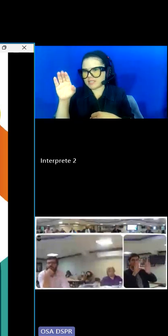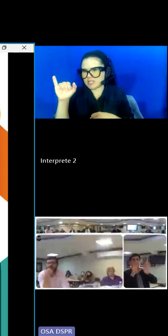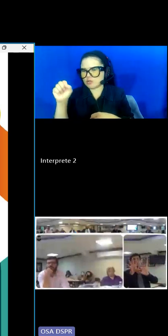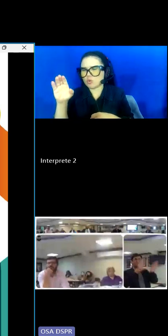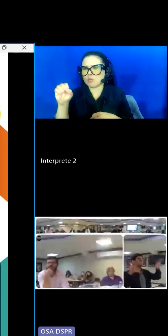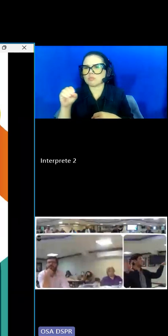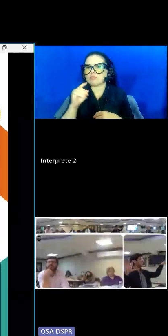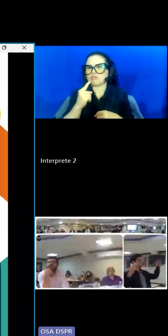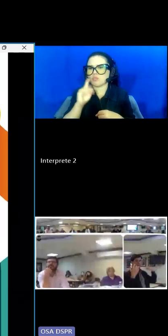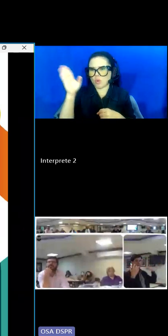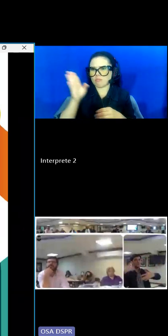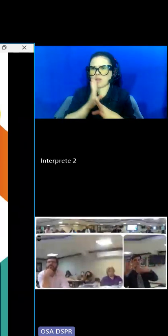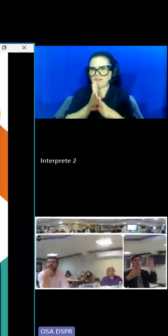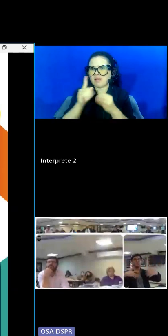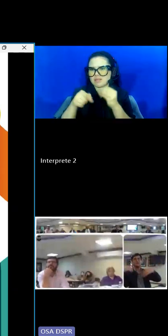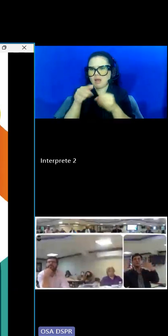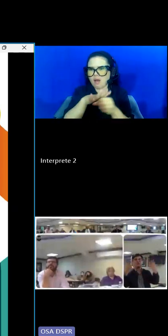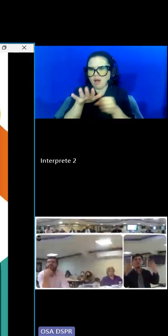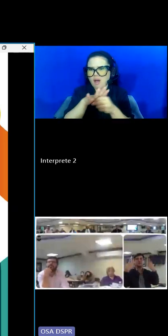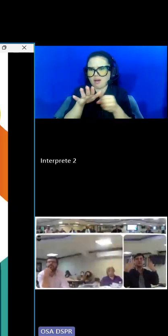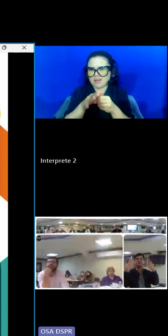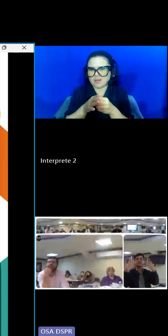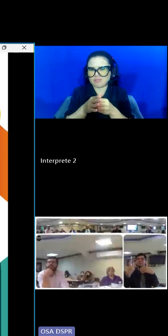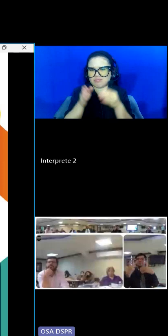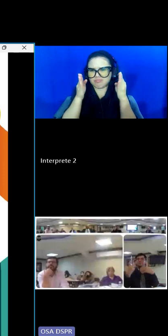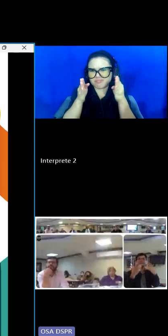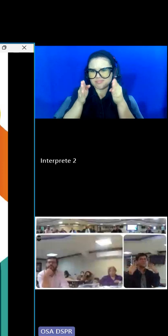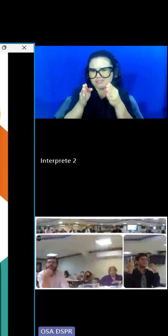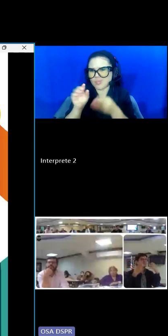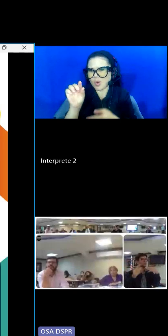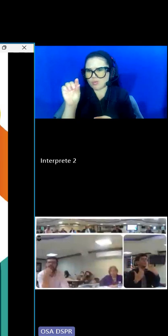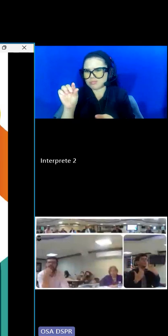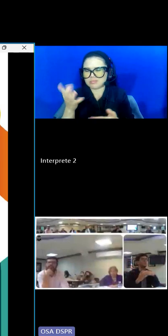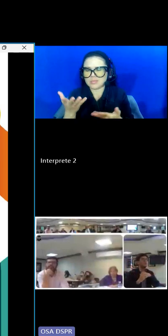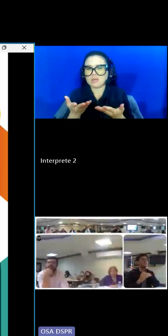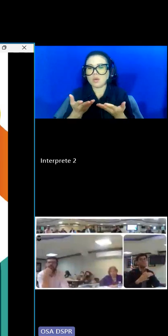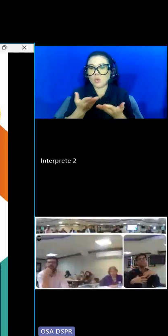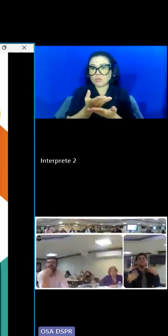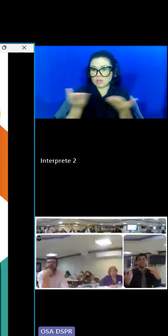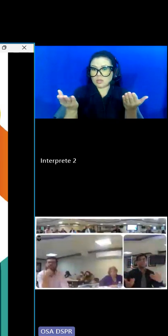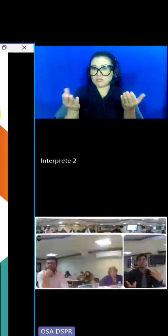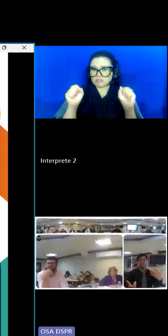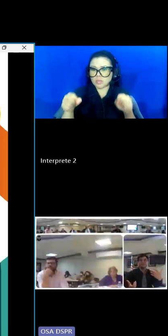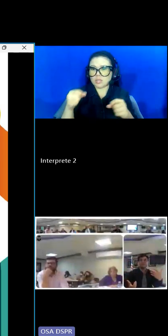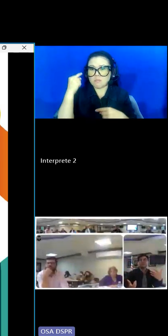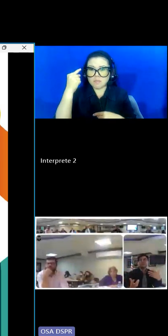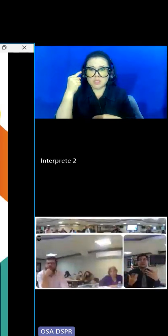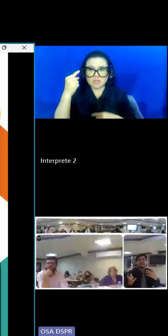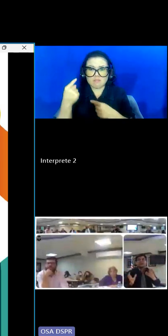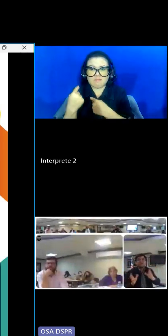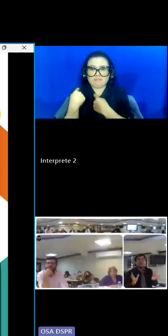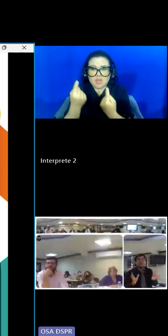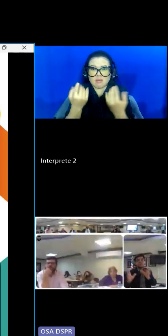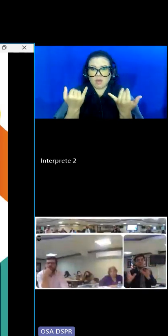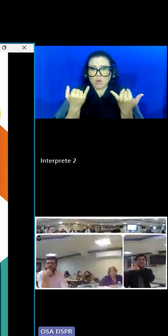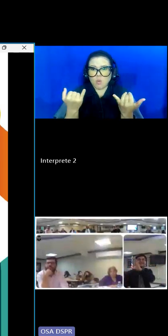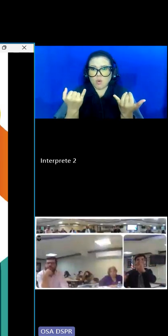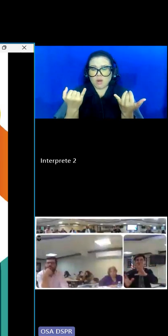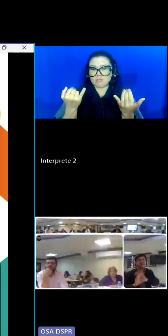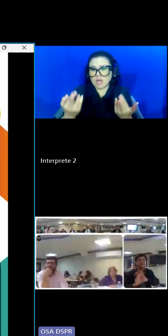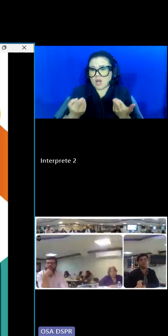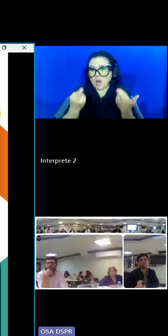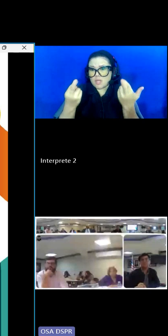¿verdad? Entonces, ustedes por eso estamos dando la información para que ustedes también vayan pensando, ¿no?, también qué recomendaciones pueden hacer para que estos fondos